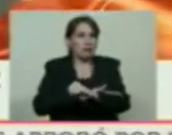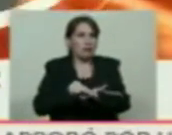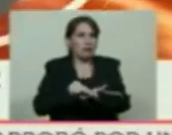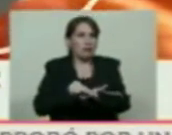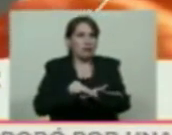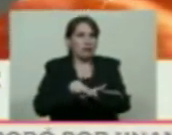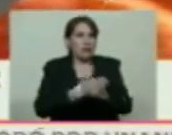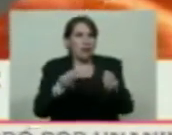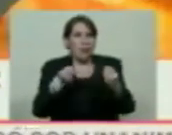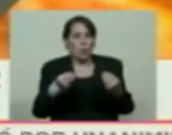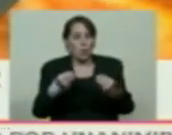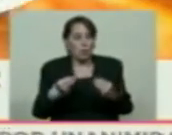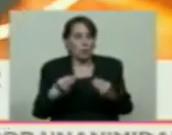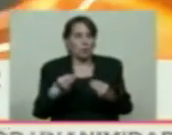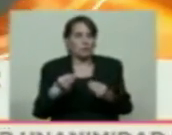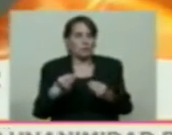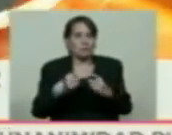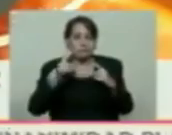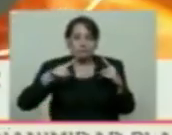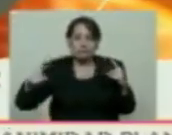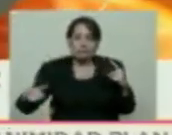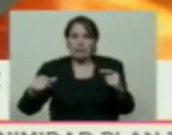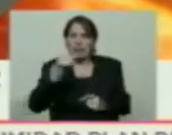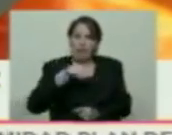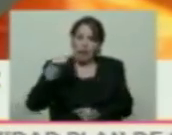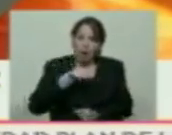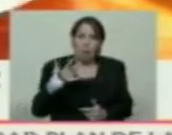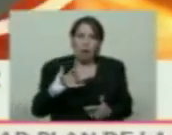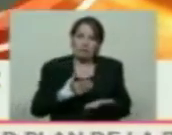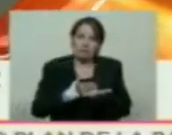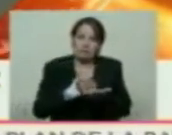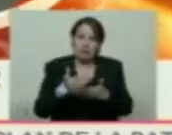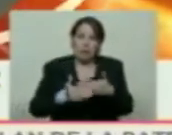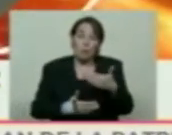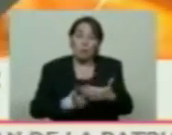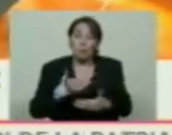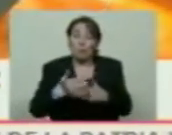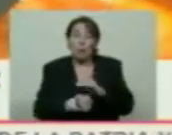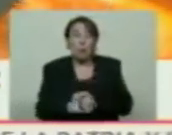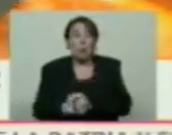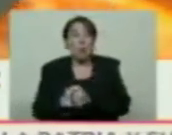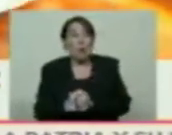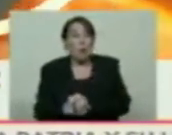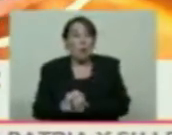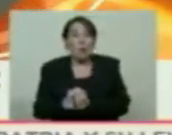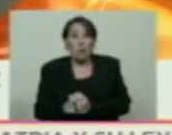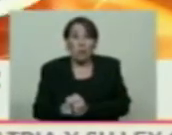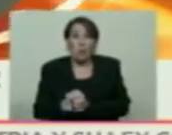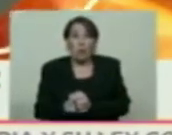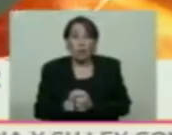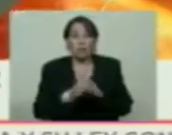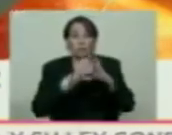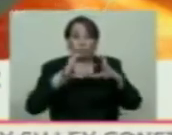fuentes generadoras, que requiere que vayamos restituyendo muy lentamente, llenando esas grandes aducciones, esas grandes